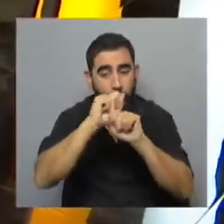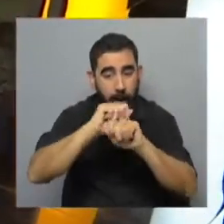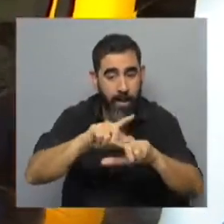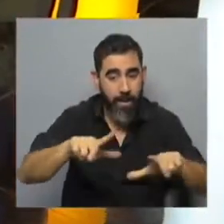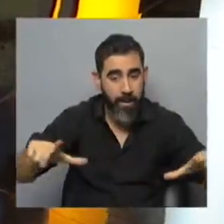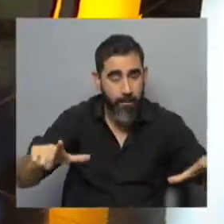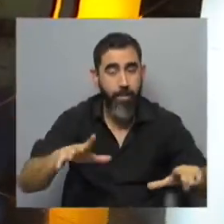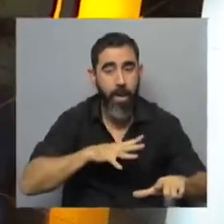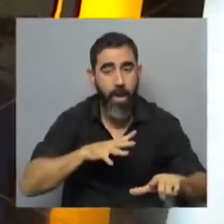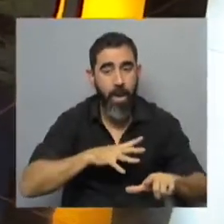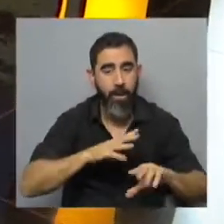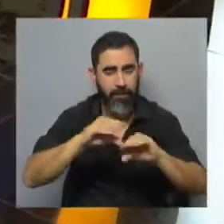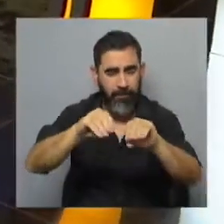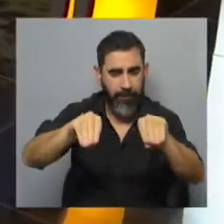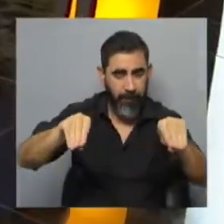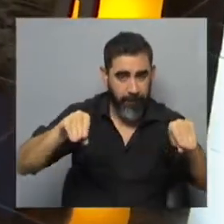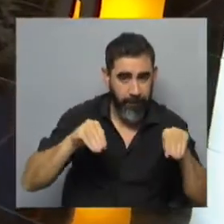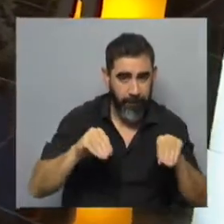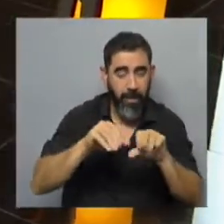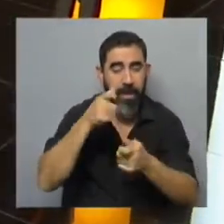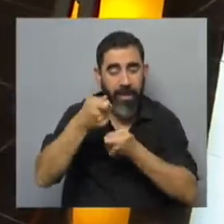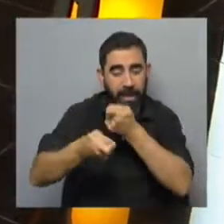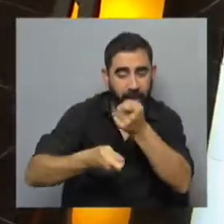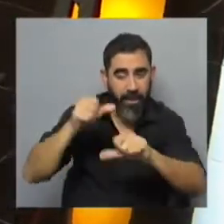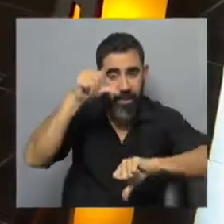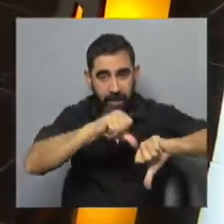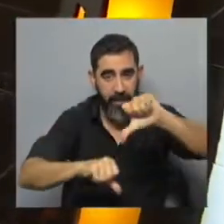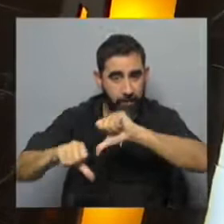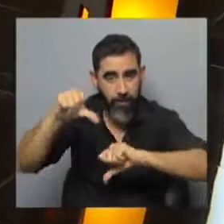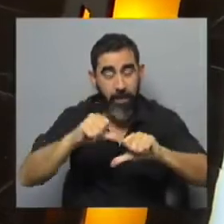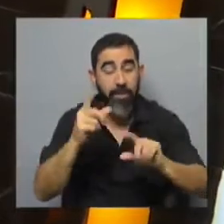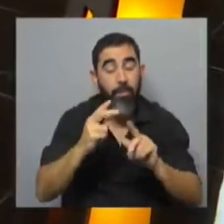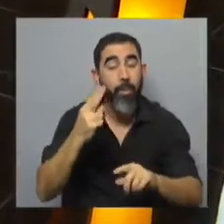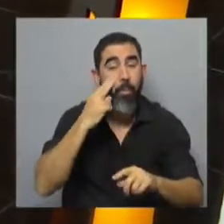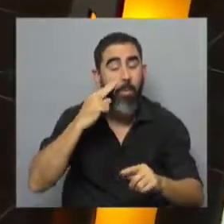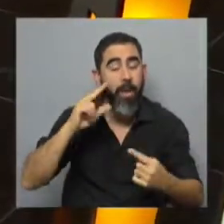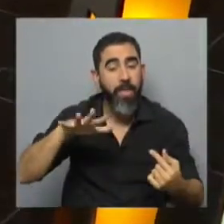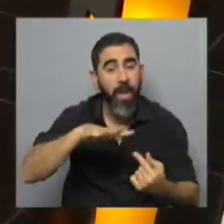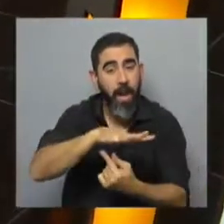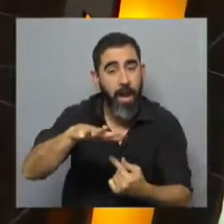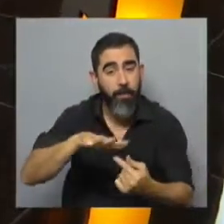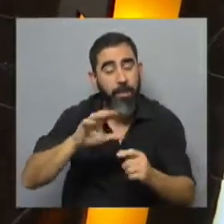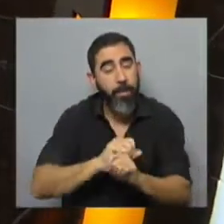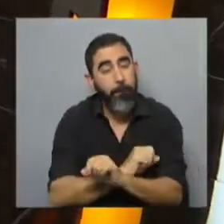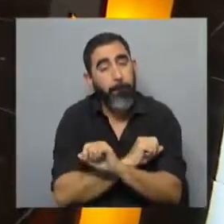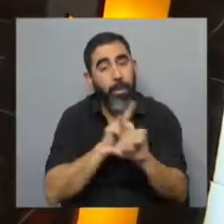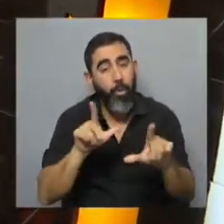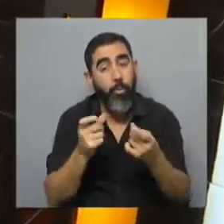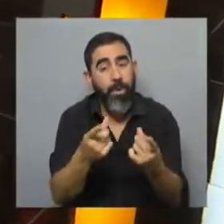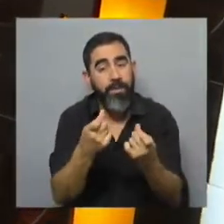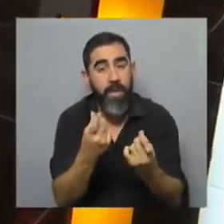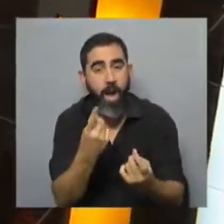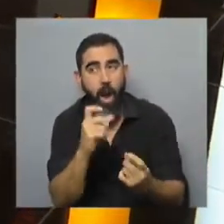se generan lodos, acciones químicas que terminan siendo un problema ambiental cada vez más grave a medida que es necesaria más